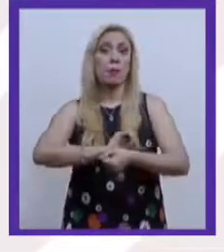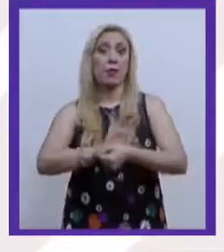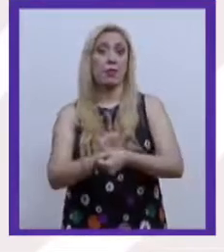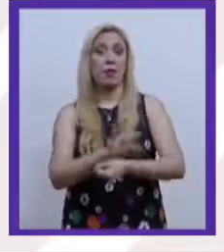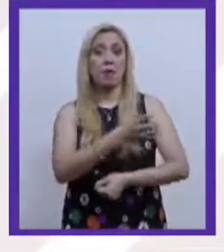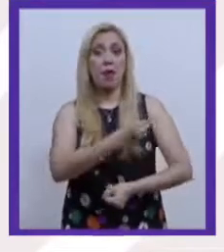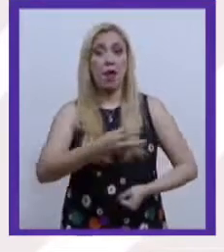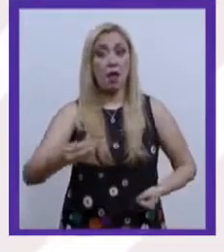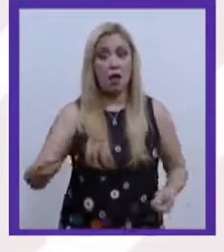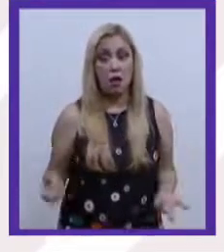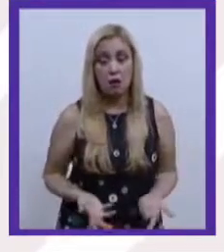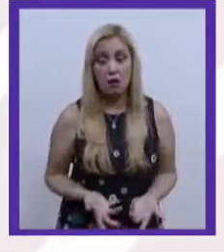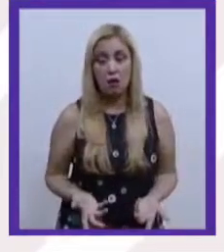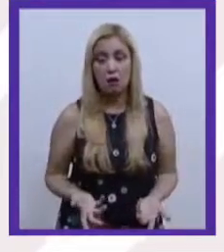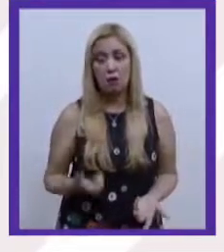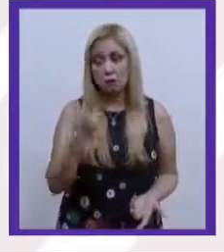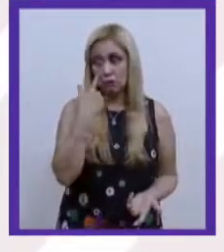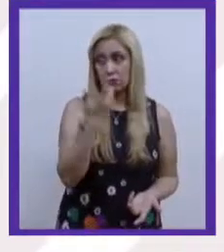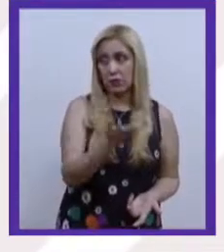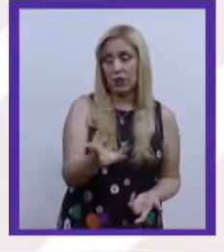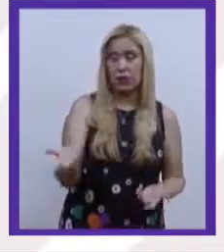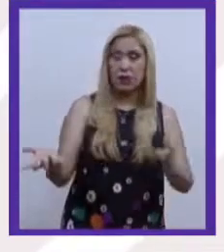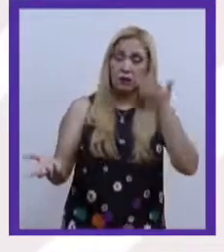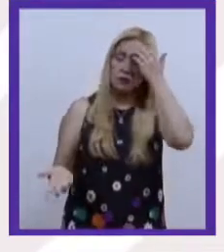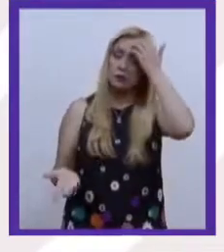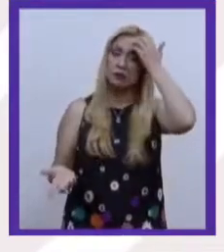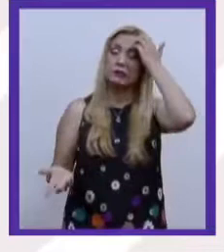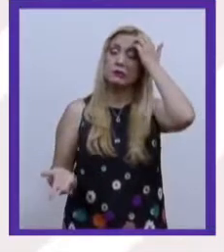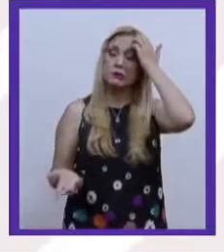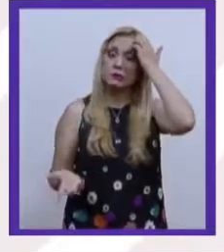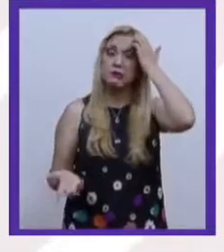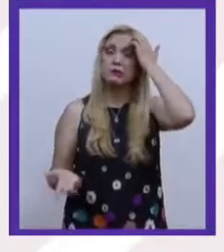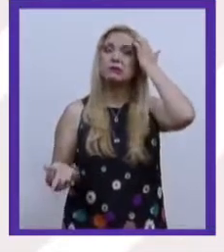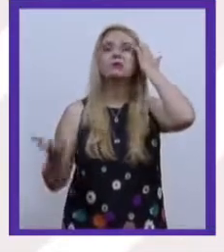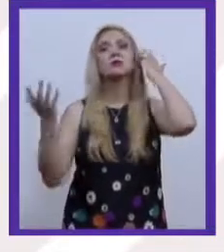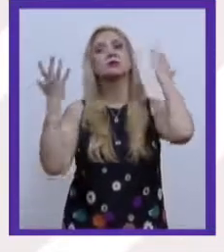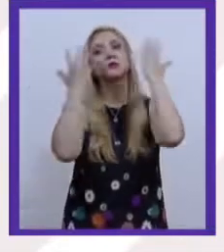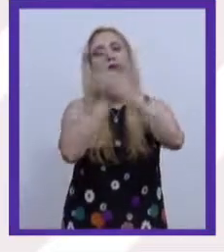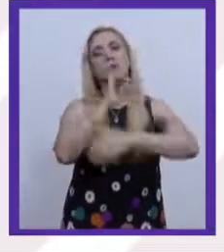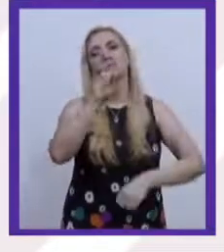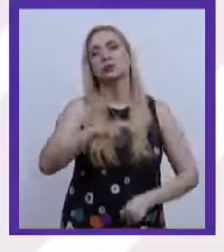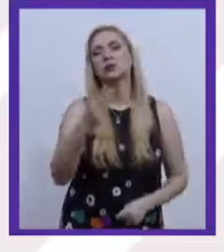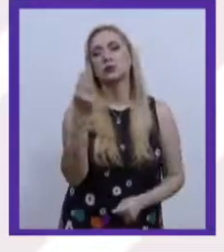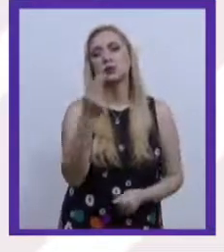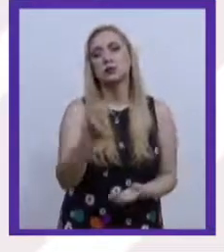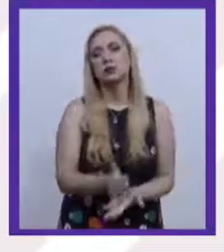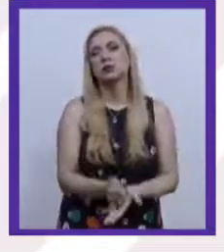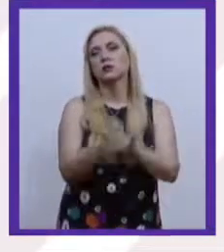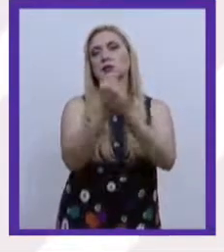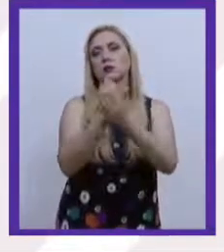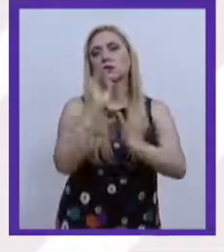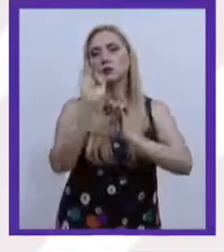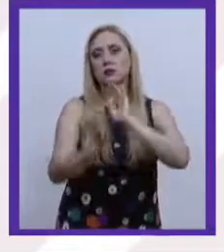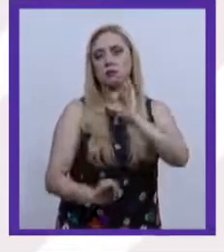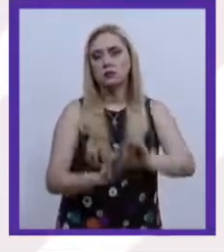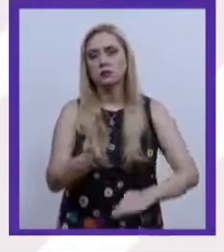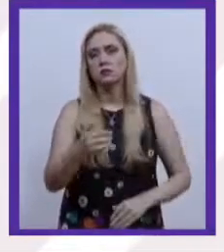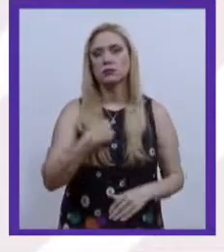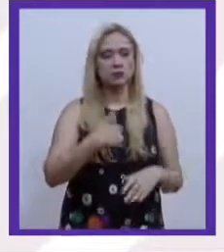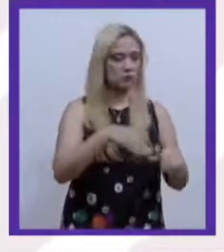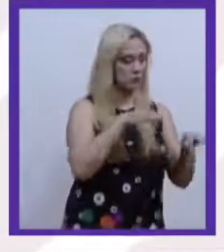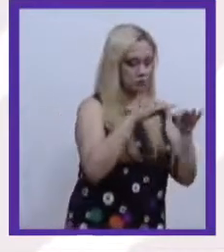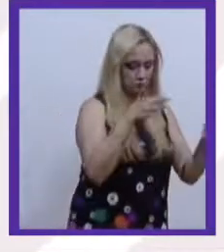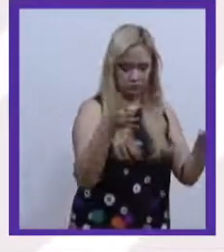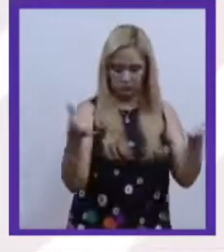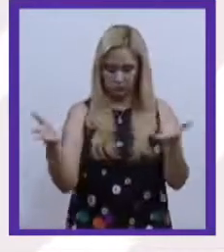hemos visto cómo se visibilizó más esta necesidad, ¿no? Que todas de pronto teníamos